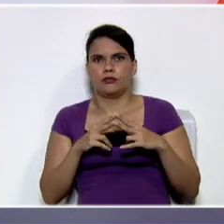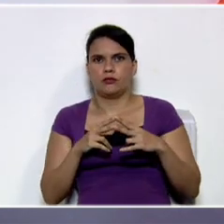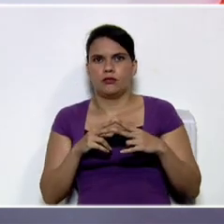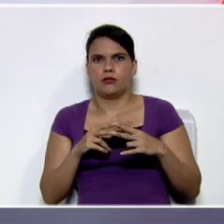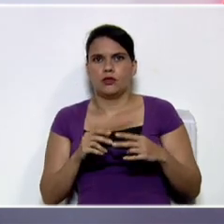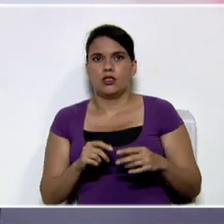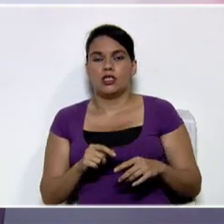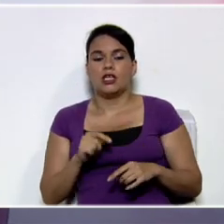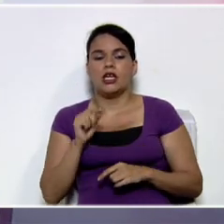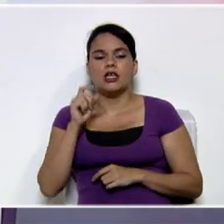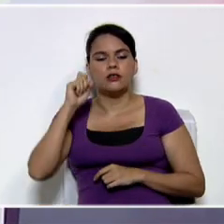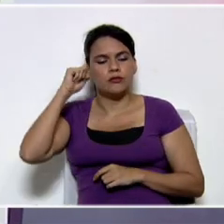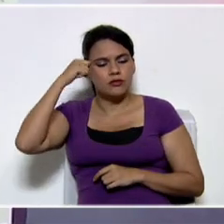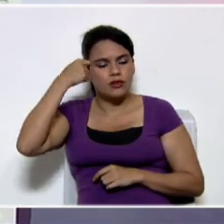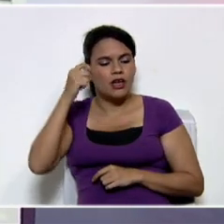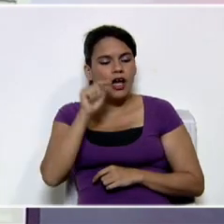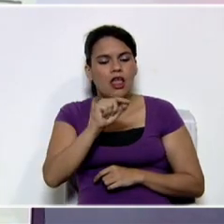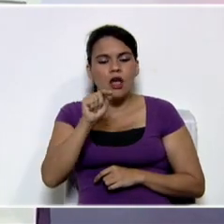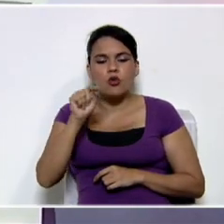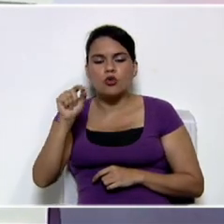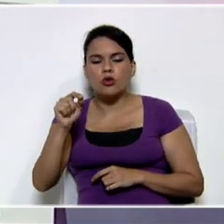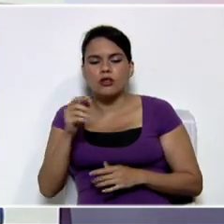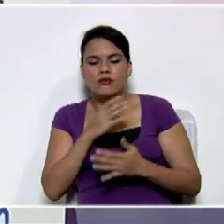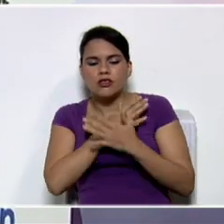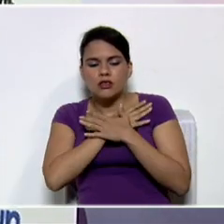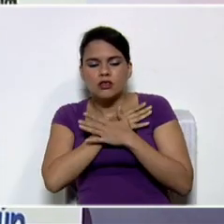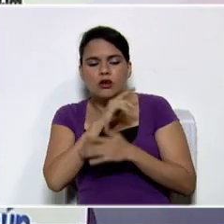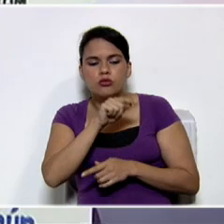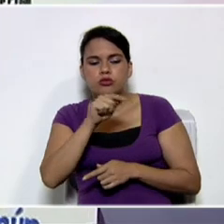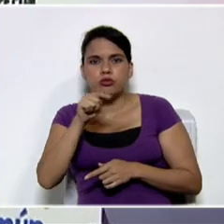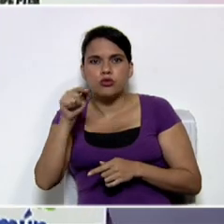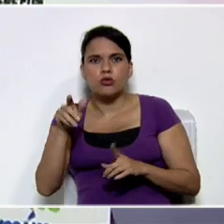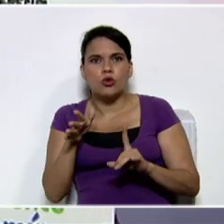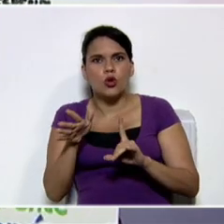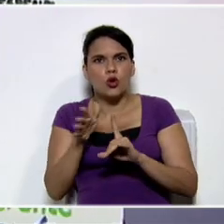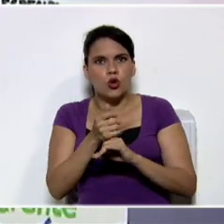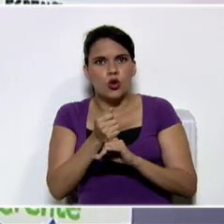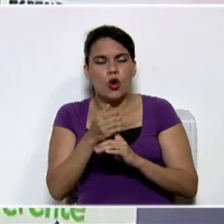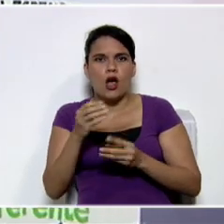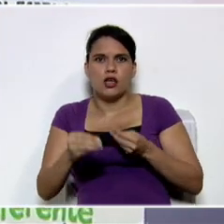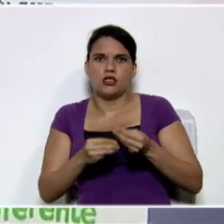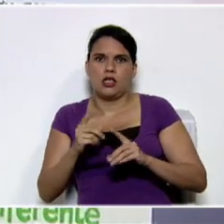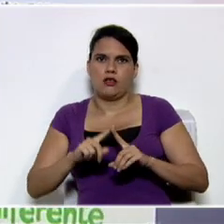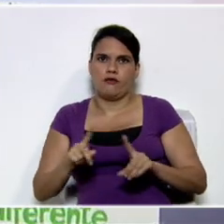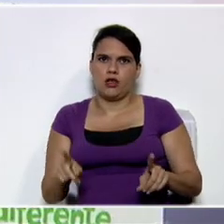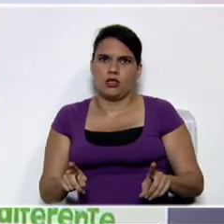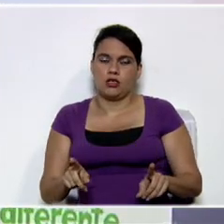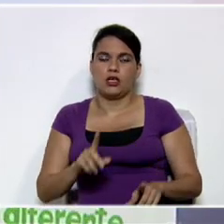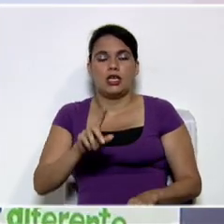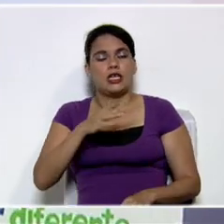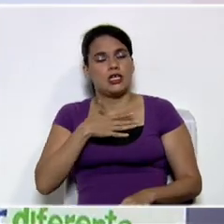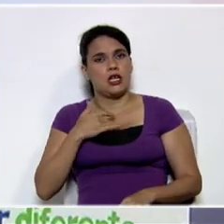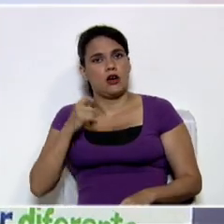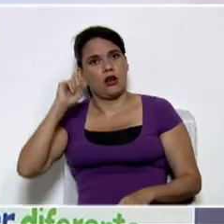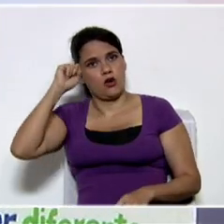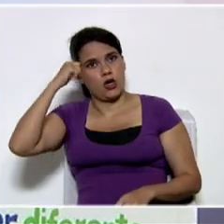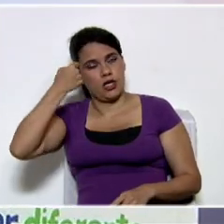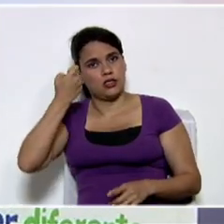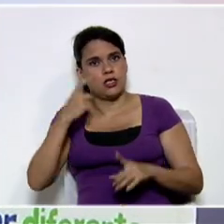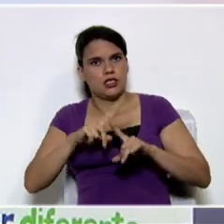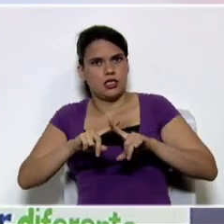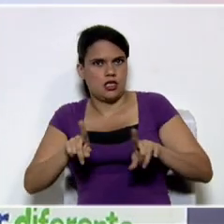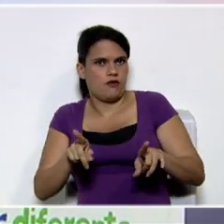exaltar cada uno de esos pequeños logros marca la diferencia. Y antes de despedirme, quiero recordarles que